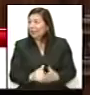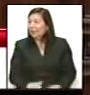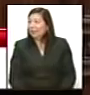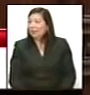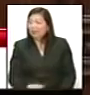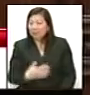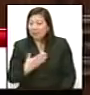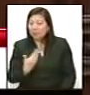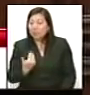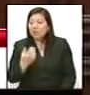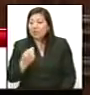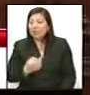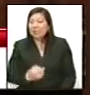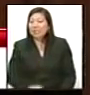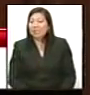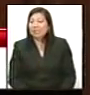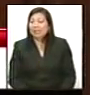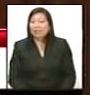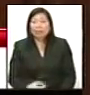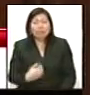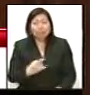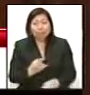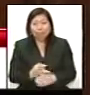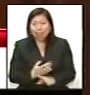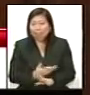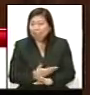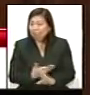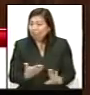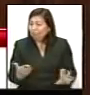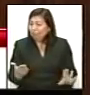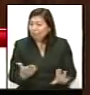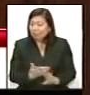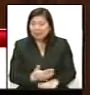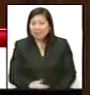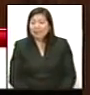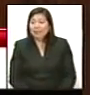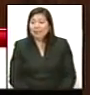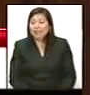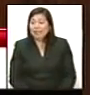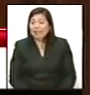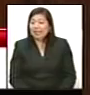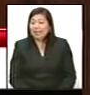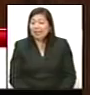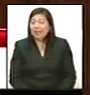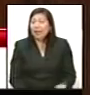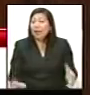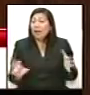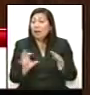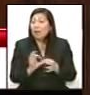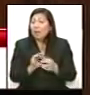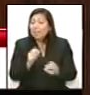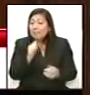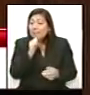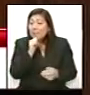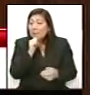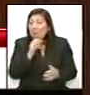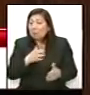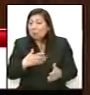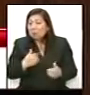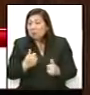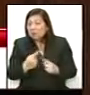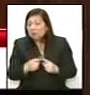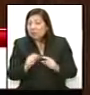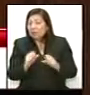ser válidos en sí, yo no estoy en contra de ello per se, ¿no?, las alianzas público-privadas pueden ser válidas